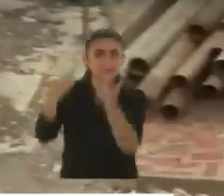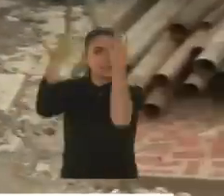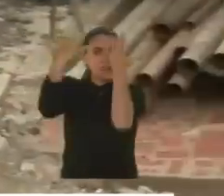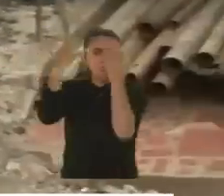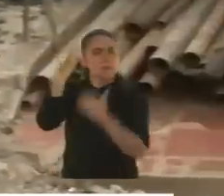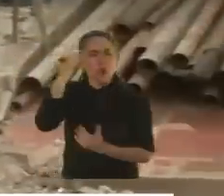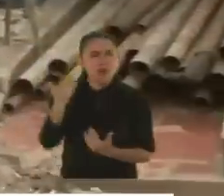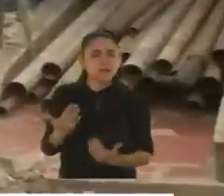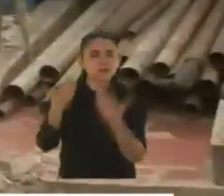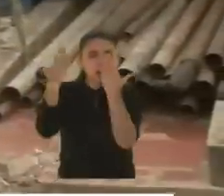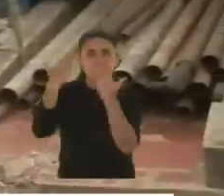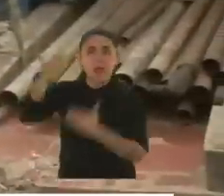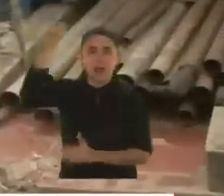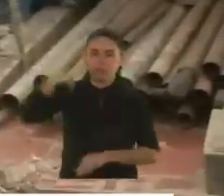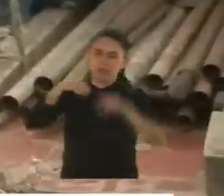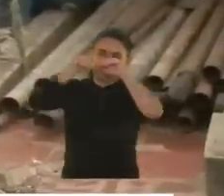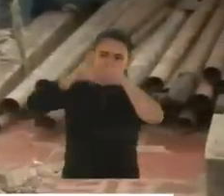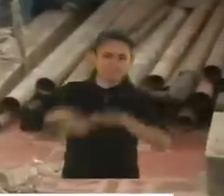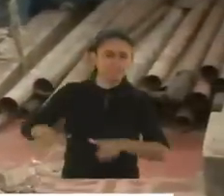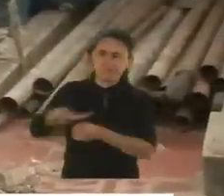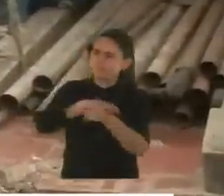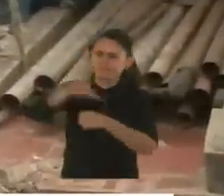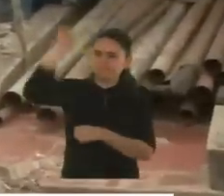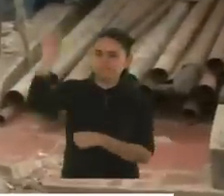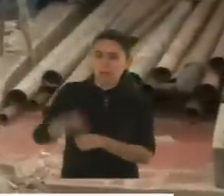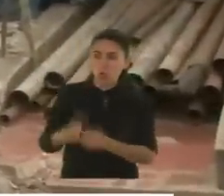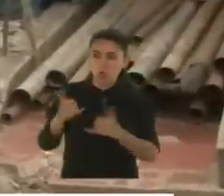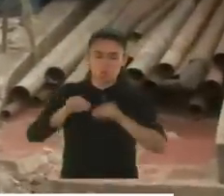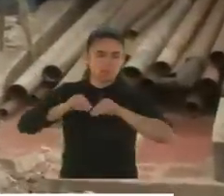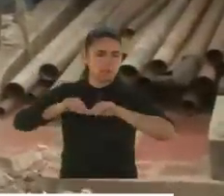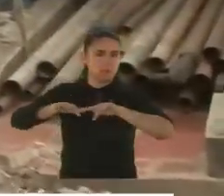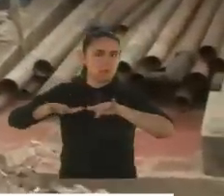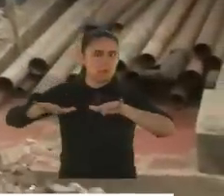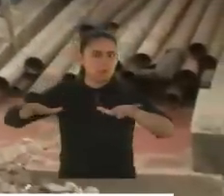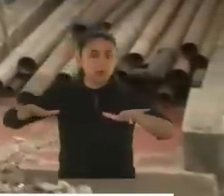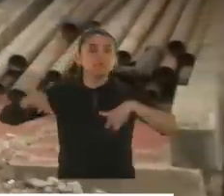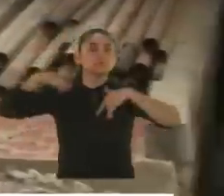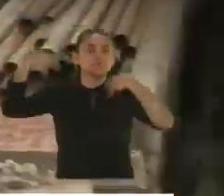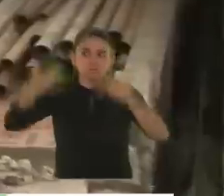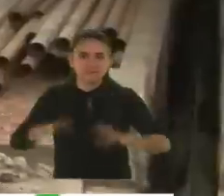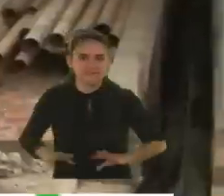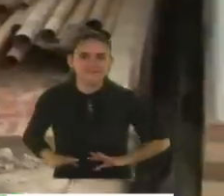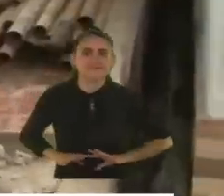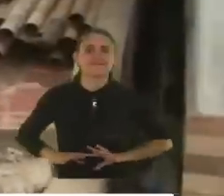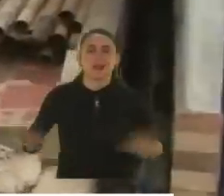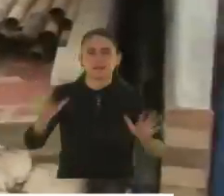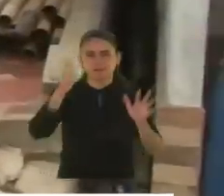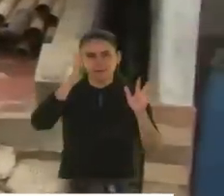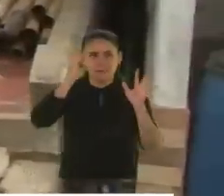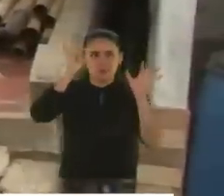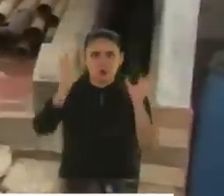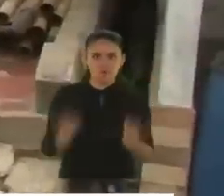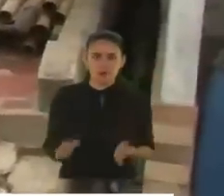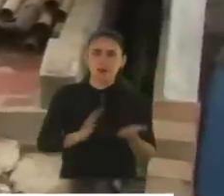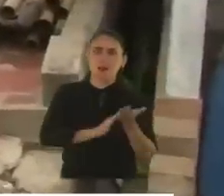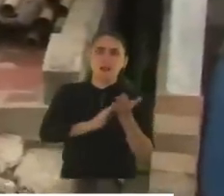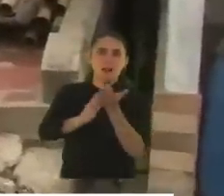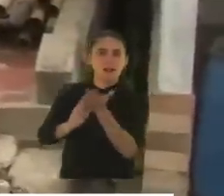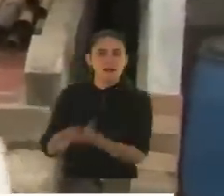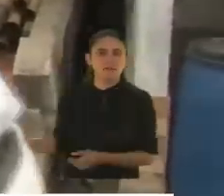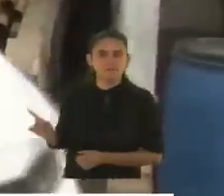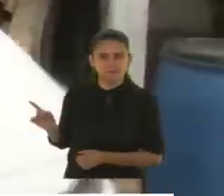Cristóbal en Medellín, específicamente en la vereda del Patio. Ustedes ahí lo están viendo. Ya hay vía para los